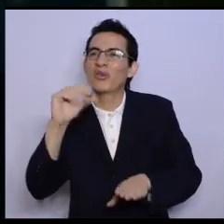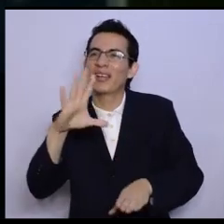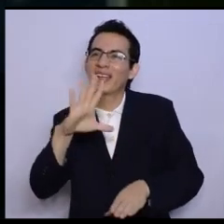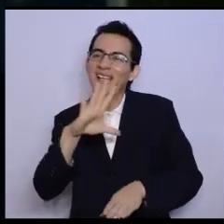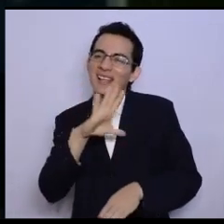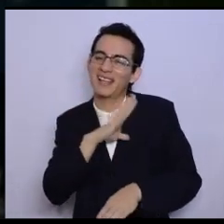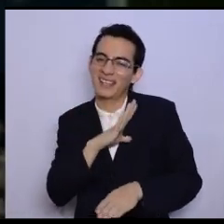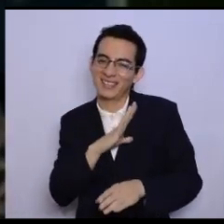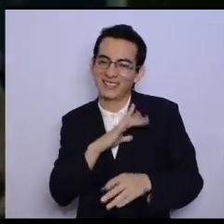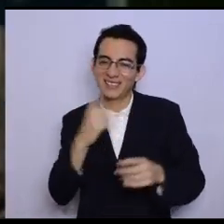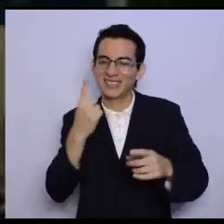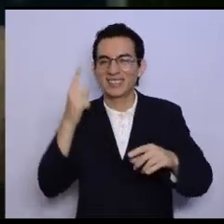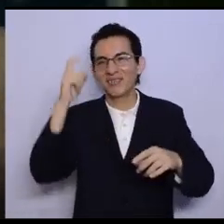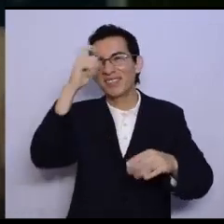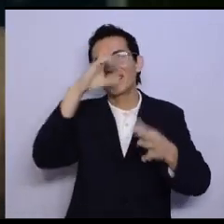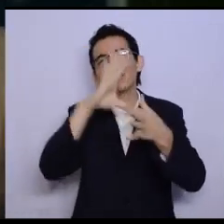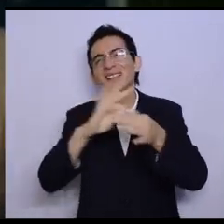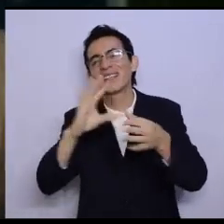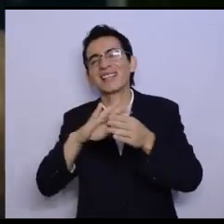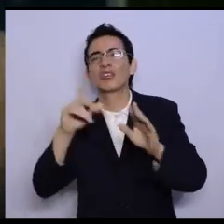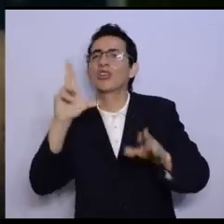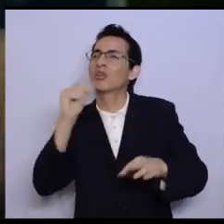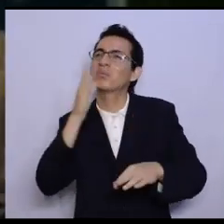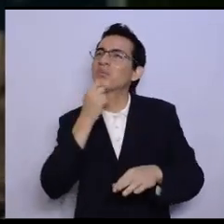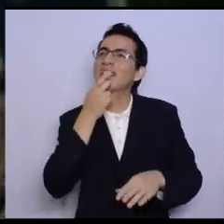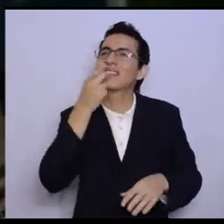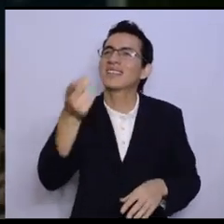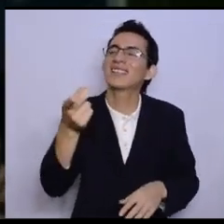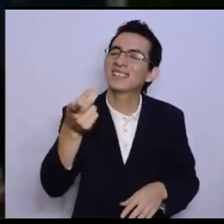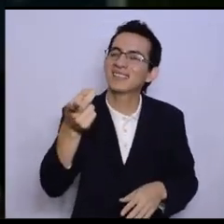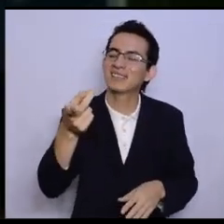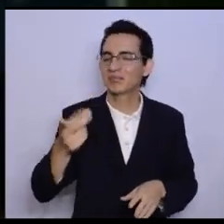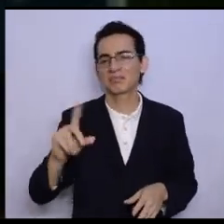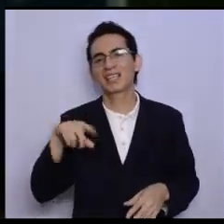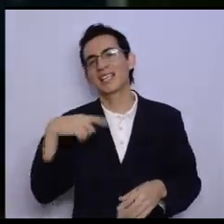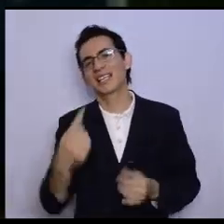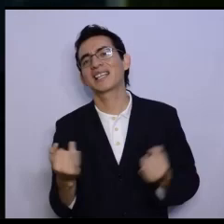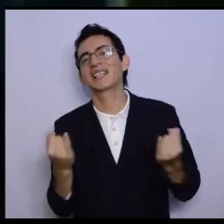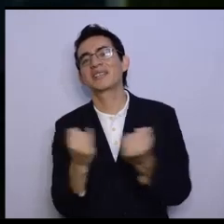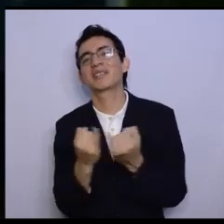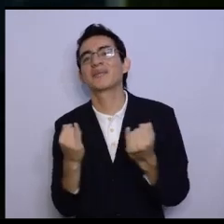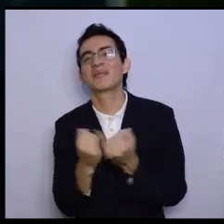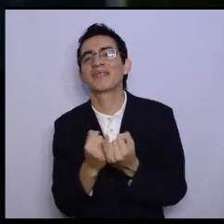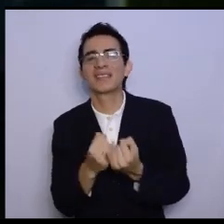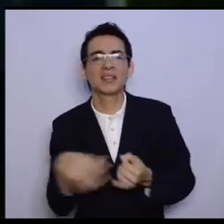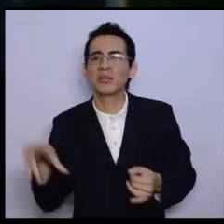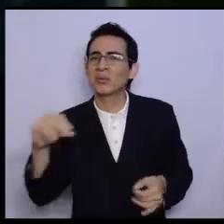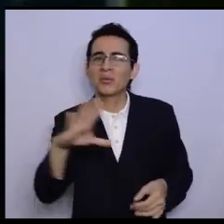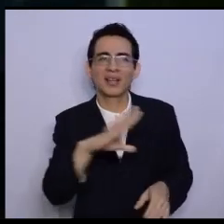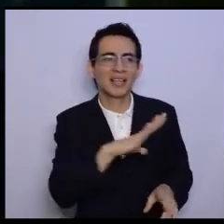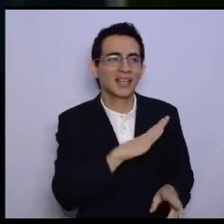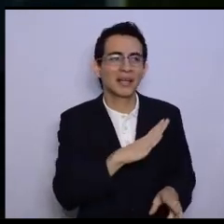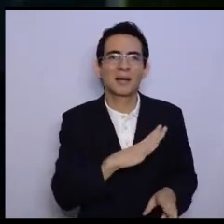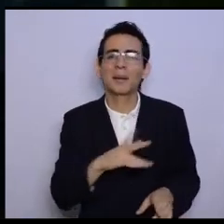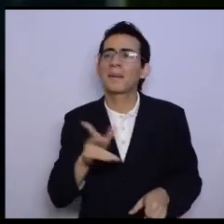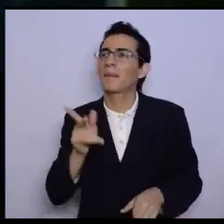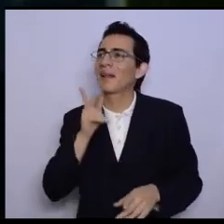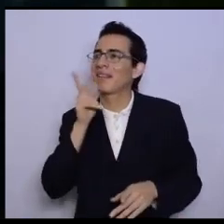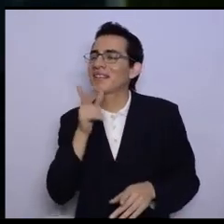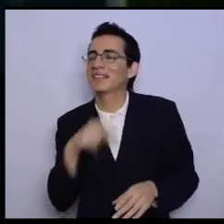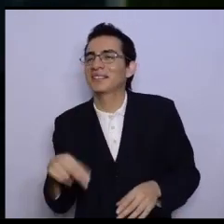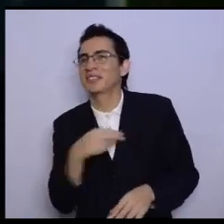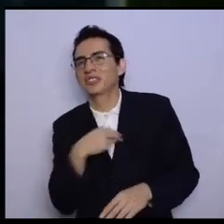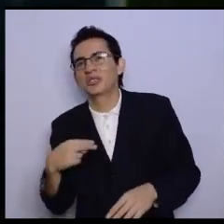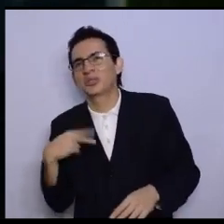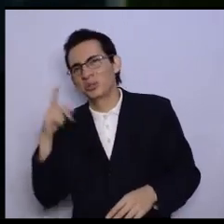profundas, que no le es dado al hombre expresar, o en otras palabras, que es difícil encontrar palabras para expresar lo que